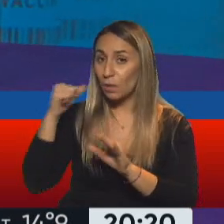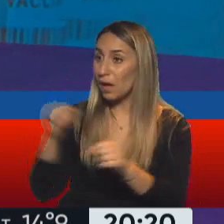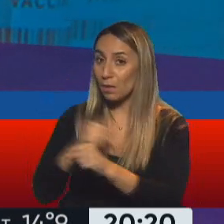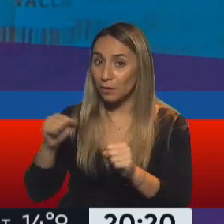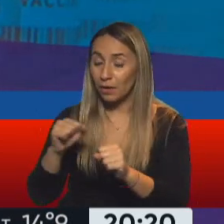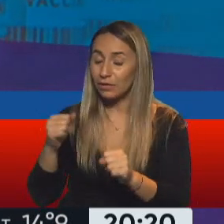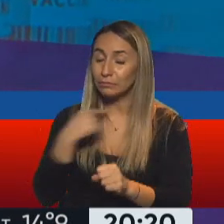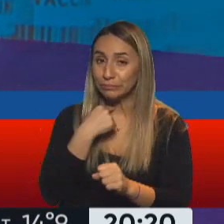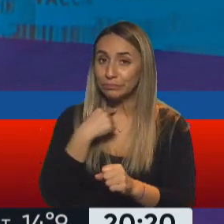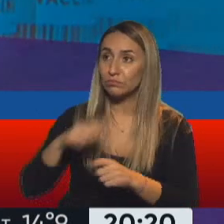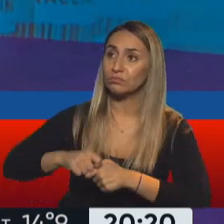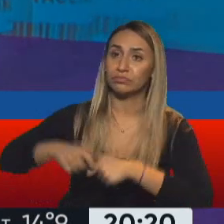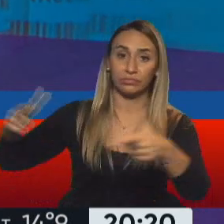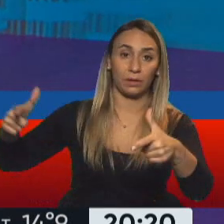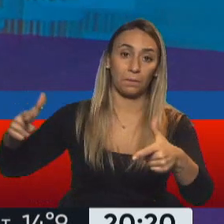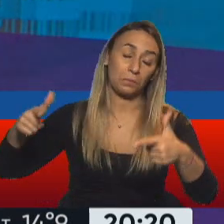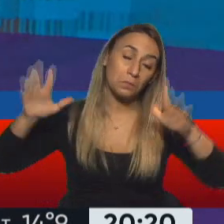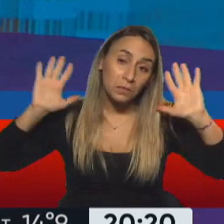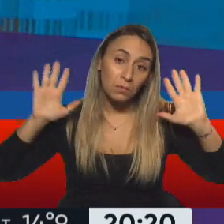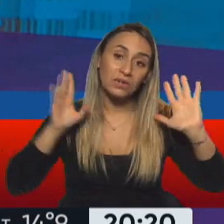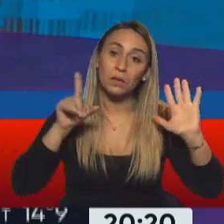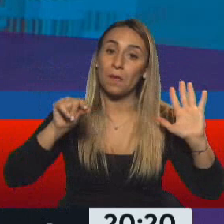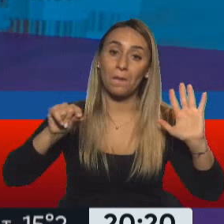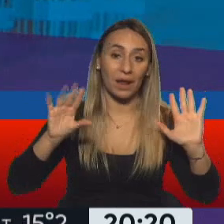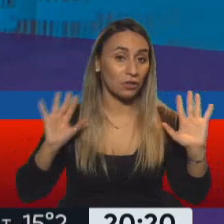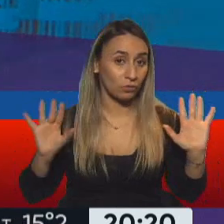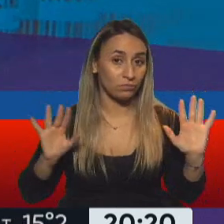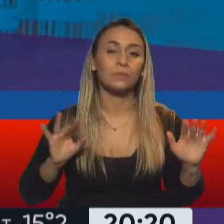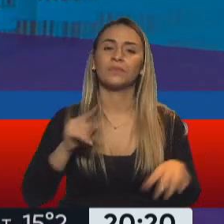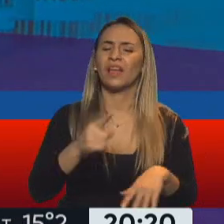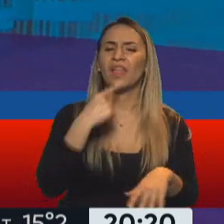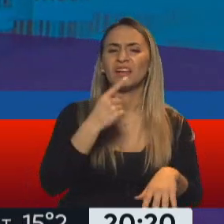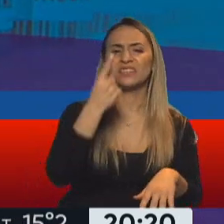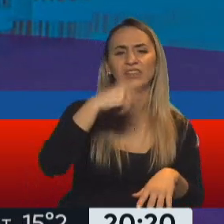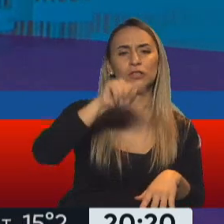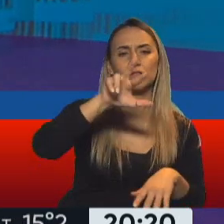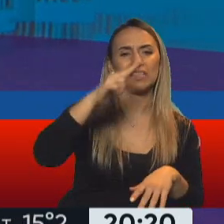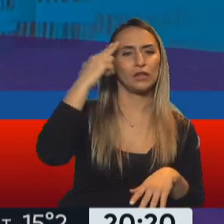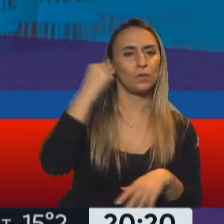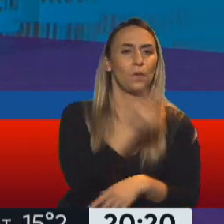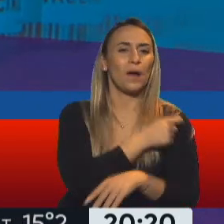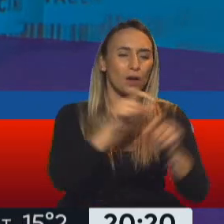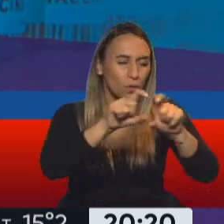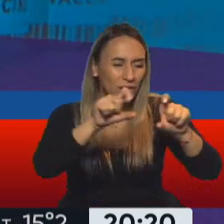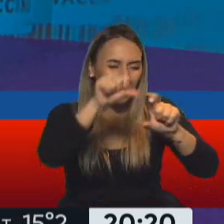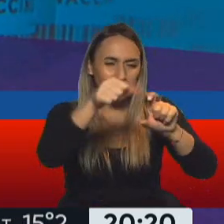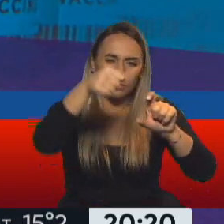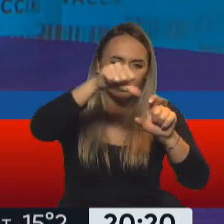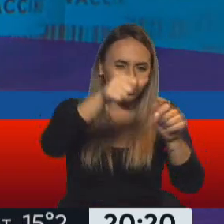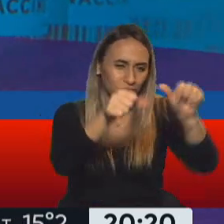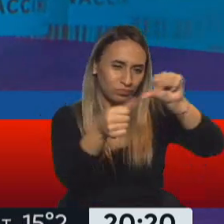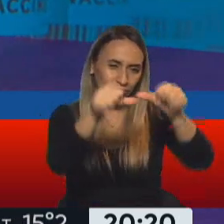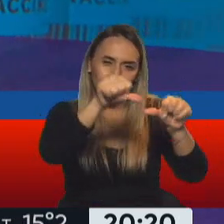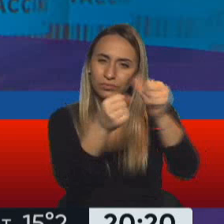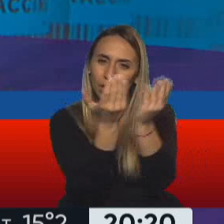Por ahí les sale alguna mejor y más económica. Doctor, cuando habla de 139 vacunas en estudio, ¿eso no quiere decir que son 139 países?